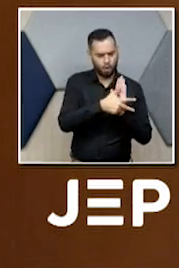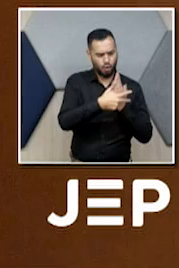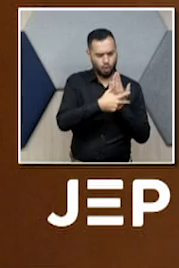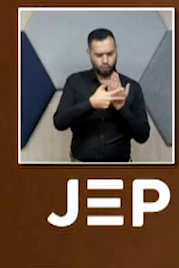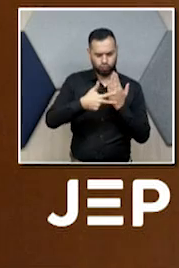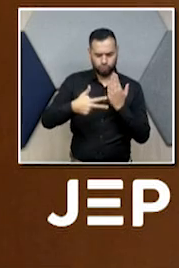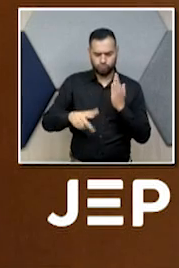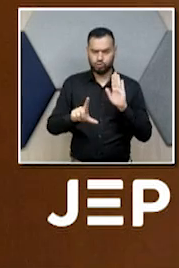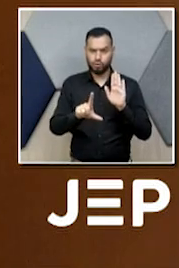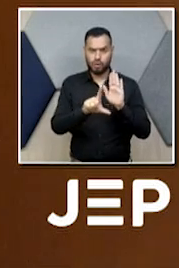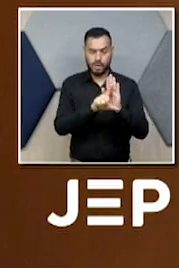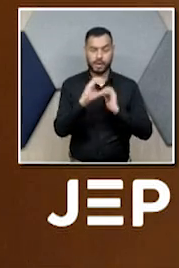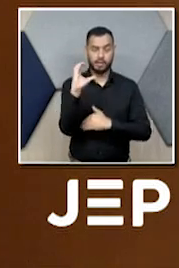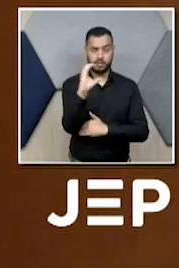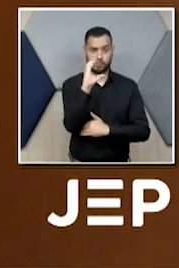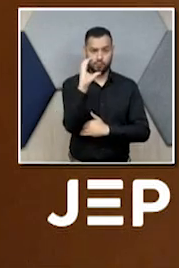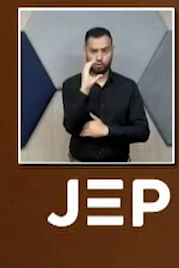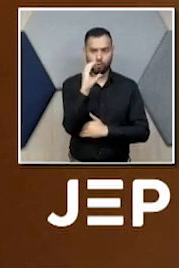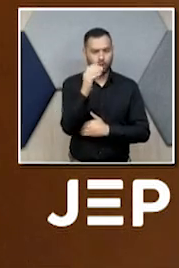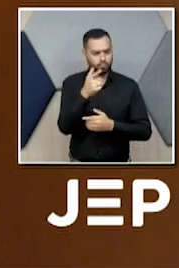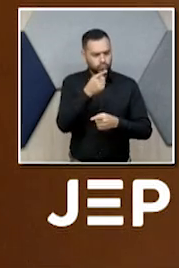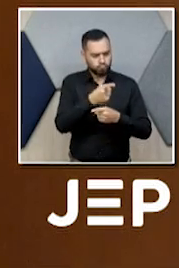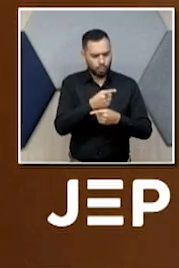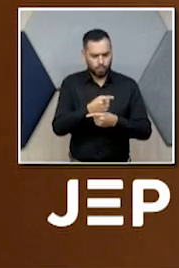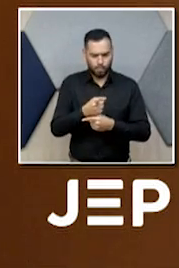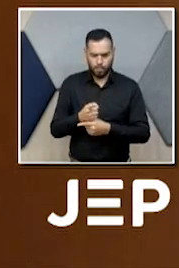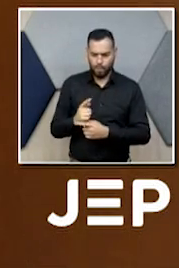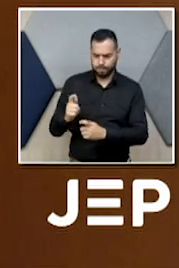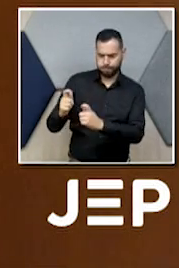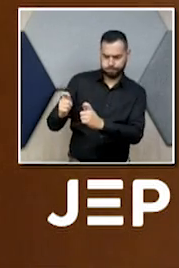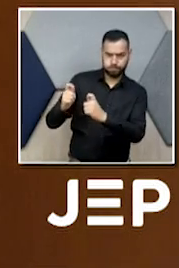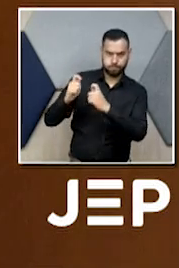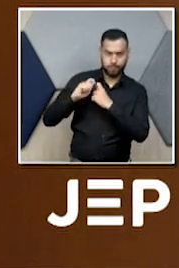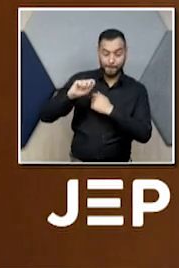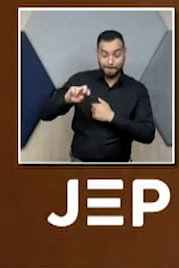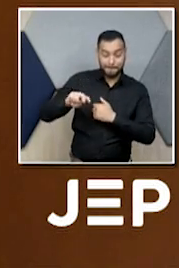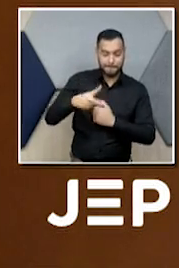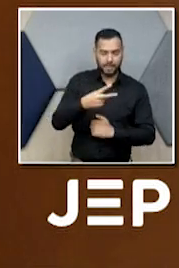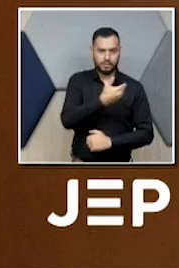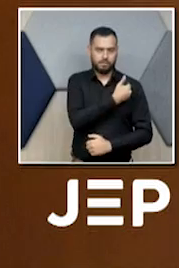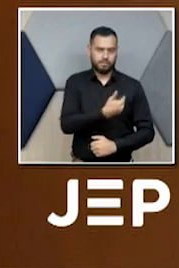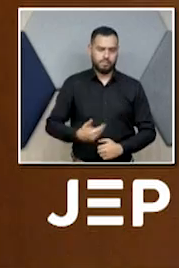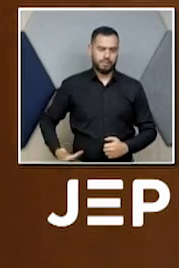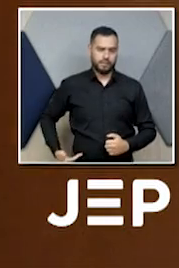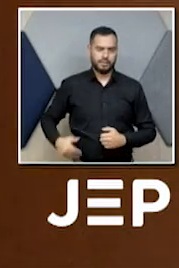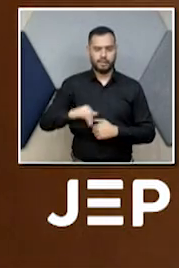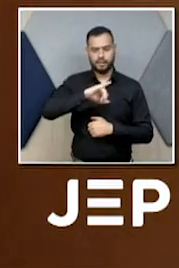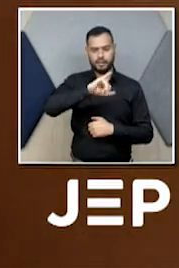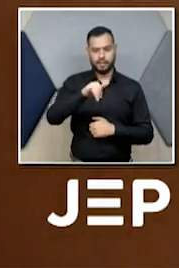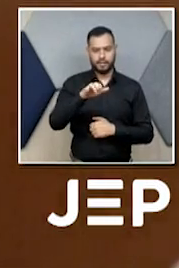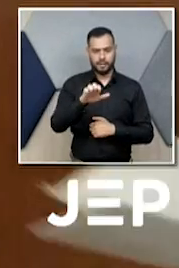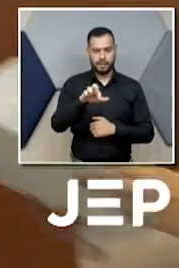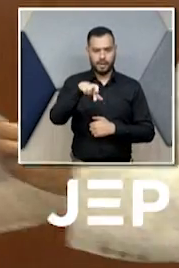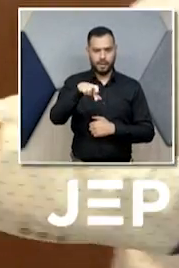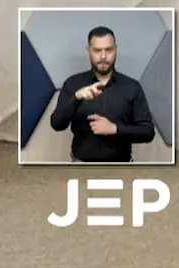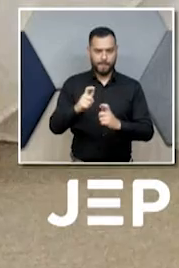y desempeñar los deberes que la designación como vicepresidenta de la jurisdicción le impone.